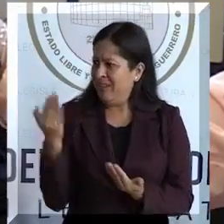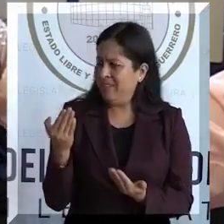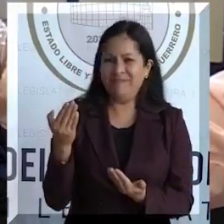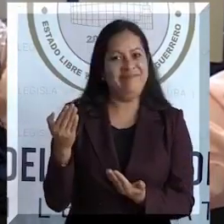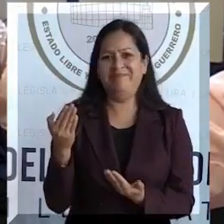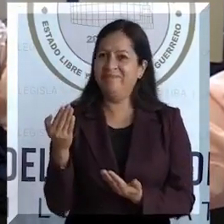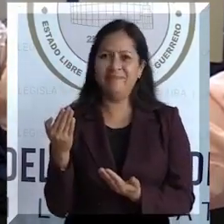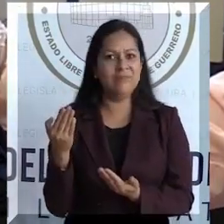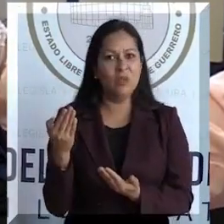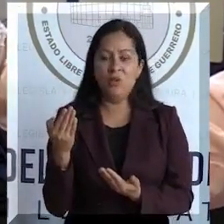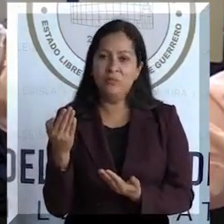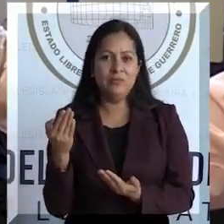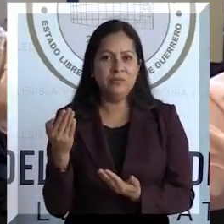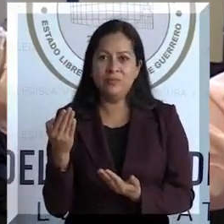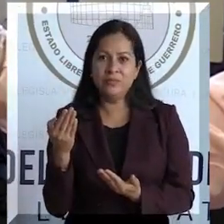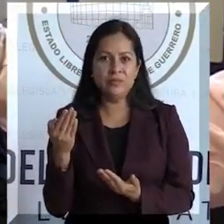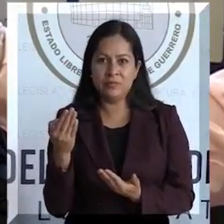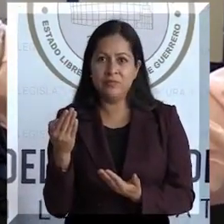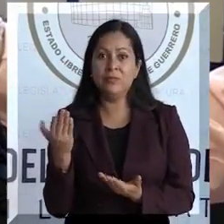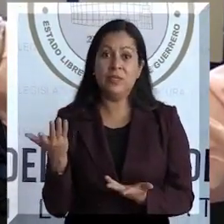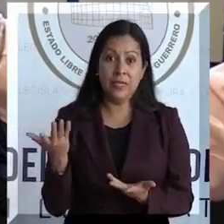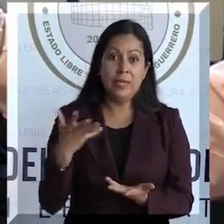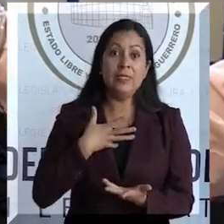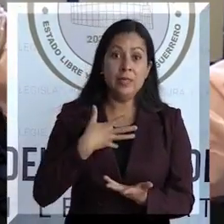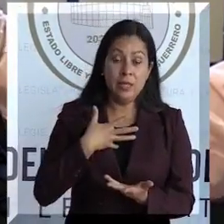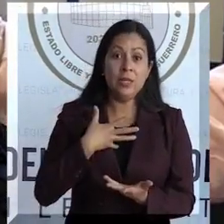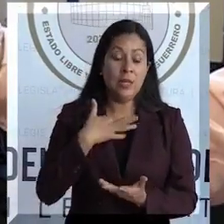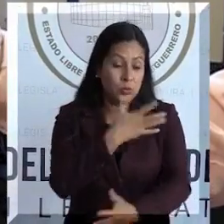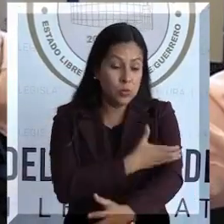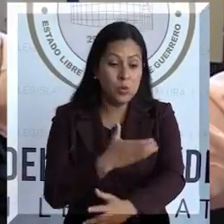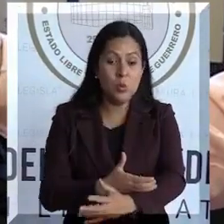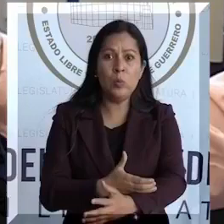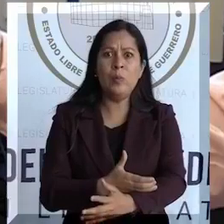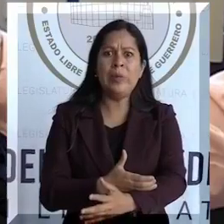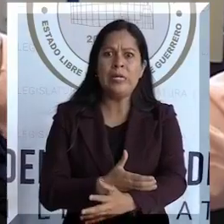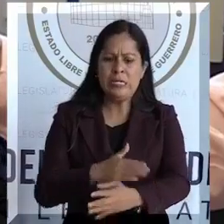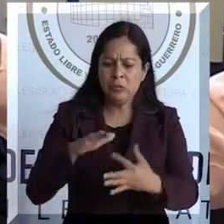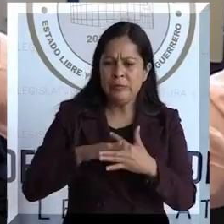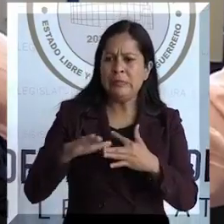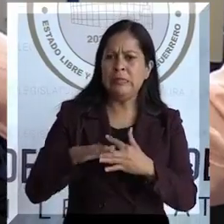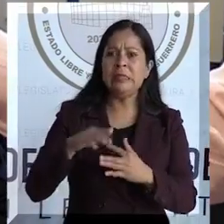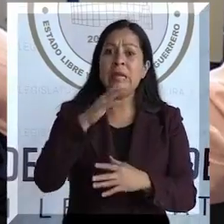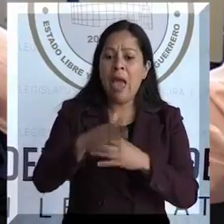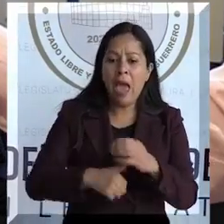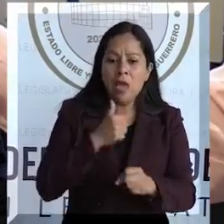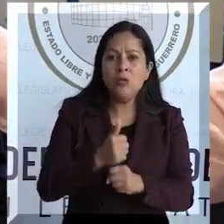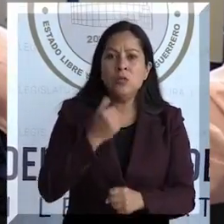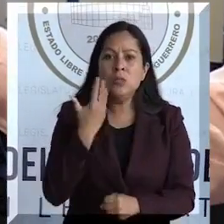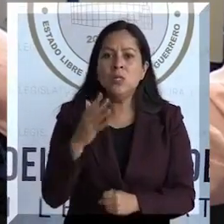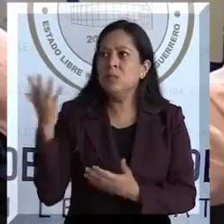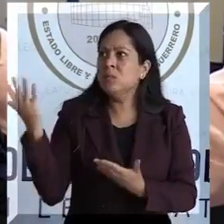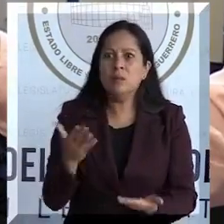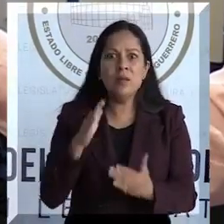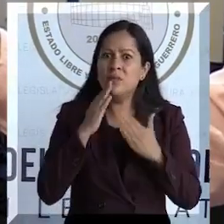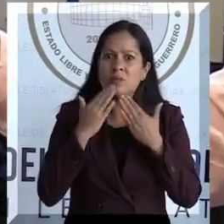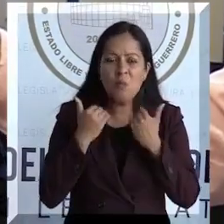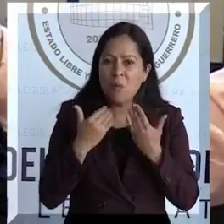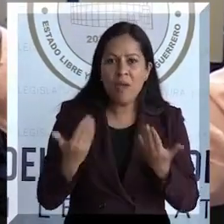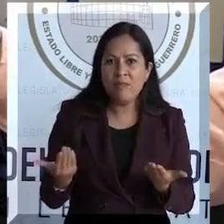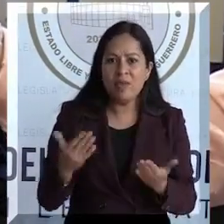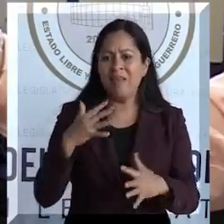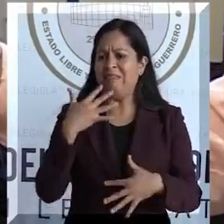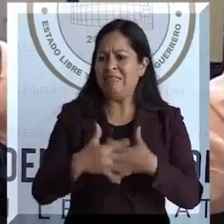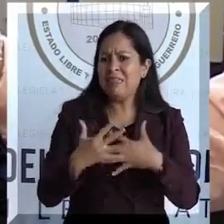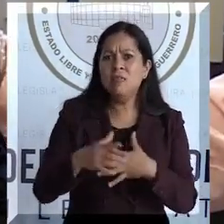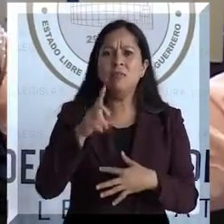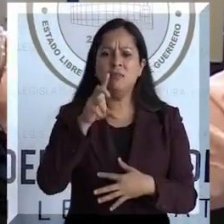ellos venir. Hay compañeros migrantes que tienen más de 10 años que no han visitado su tierra natal,